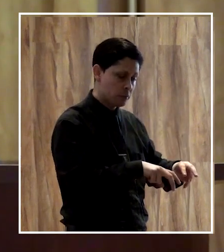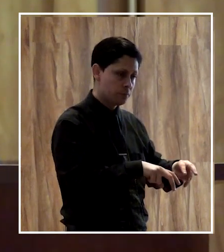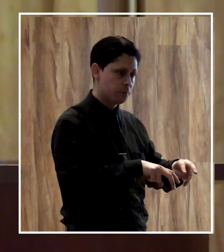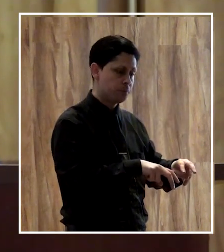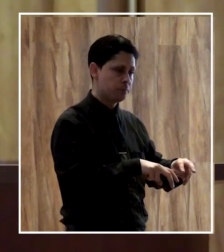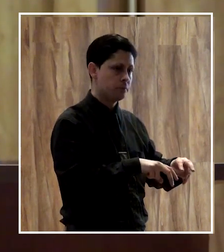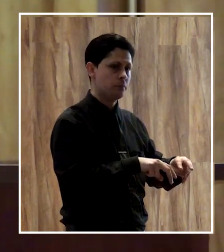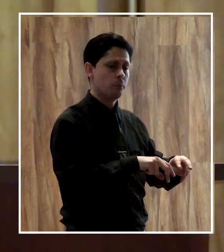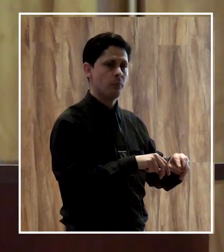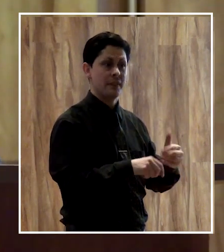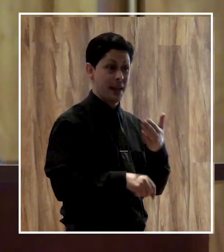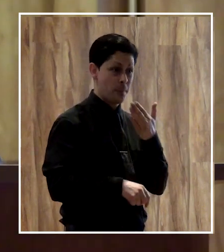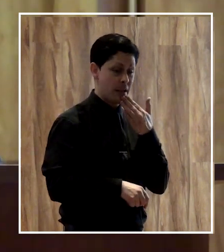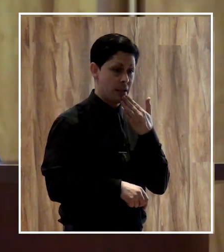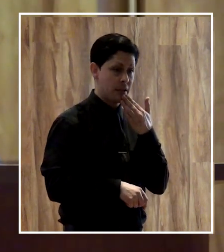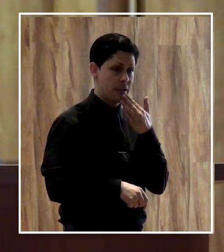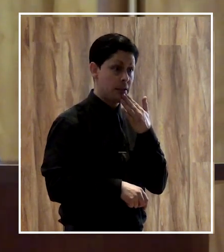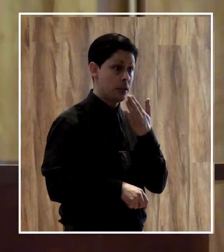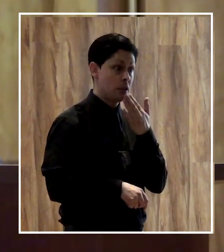incluso